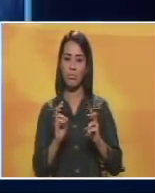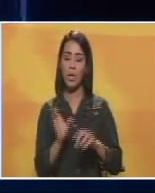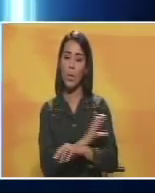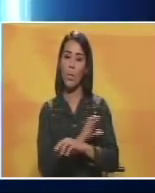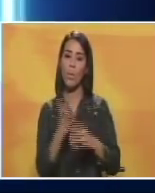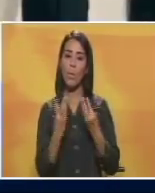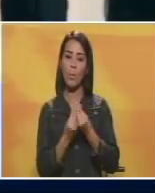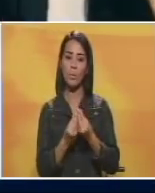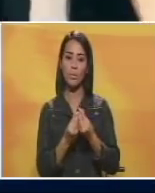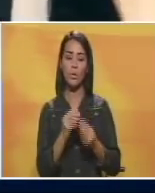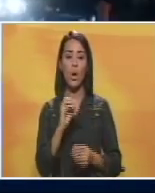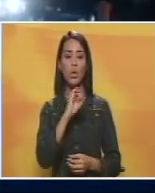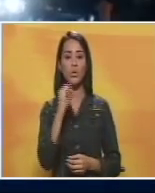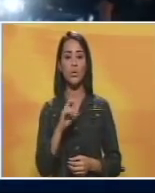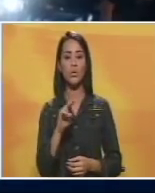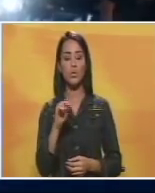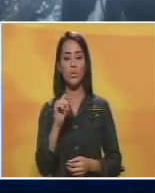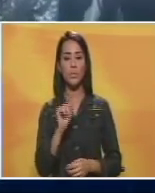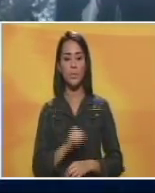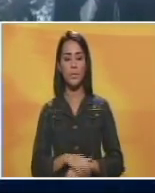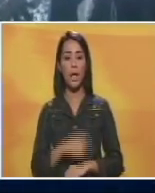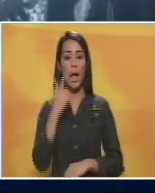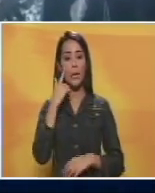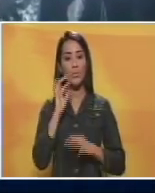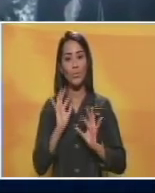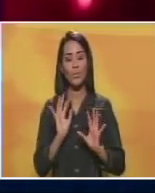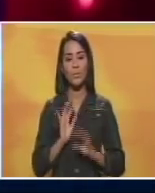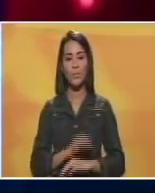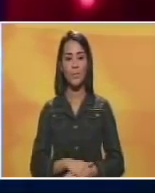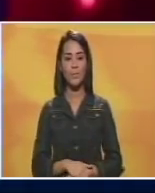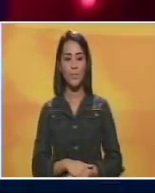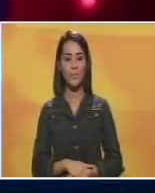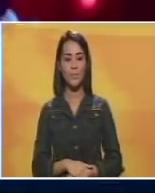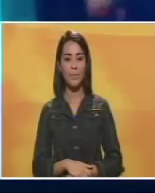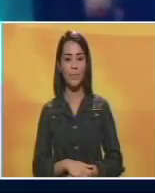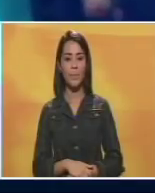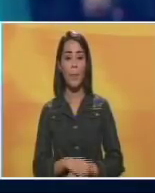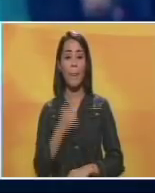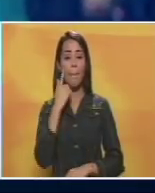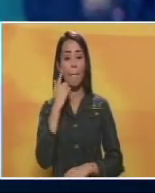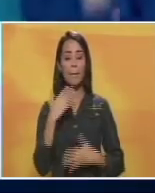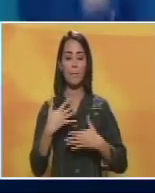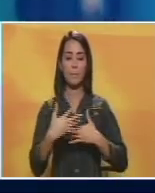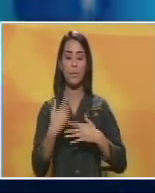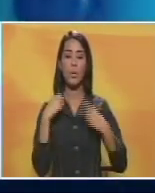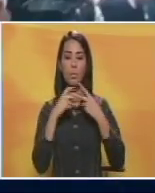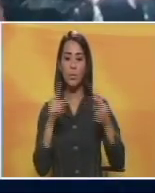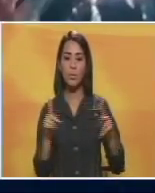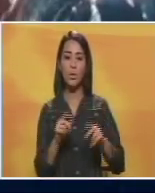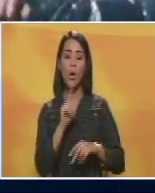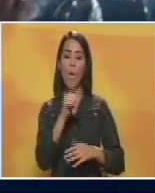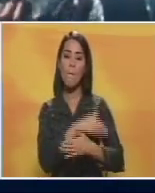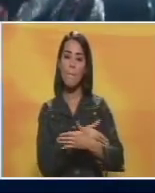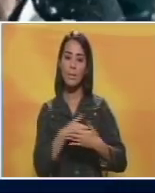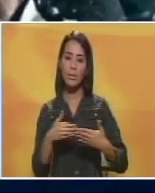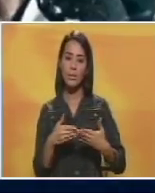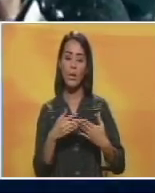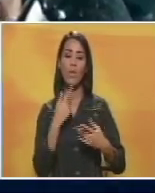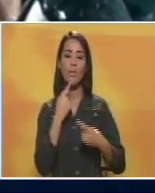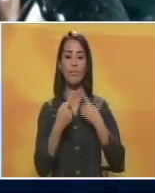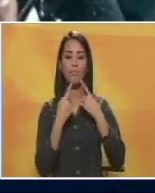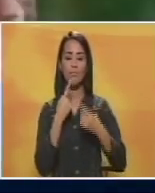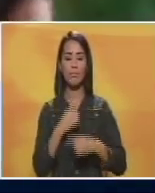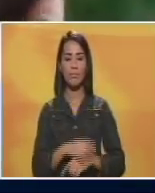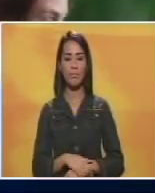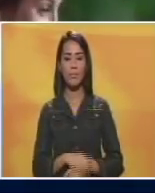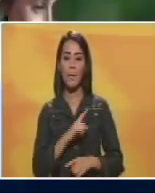cantante urbano Ozuna. El tema se llama Casualidad. Como reveló el adelanto, y a horas de su publicación cuenta con casi 1 millón de comentarios